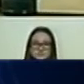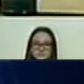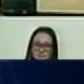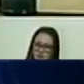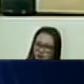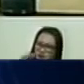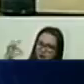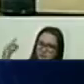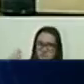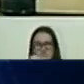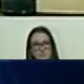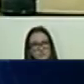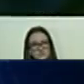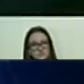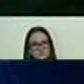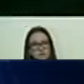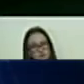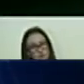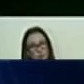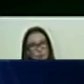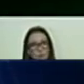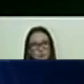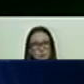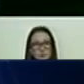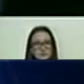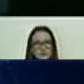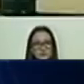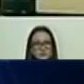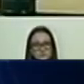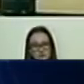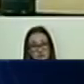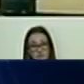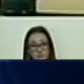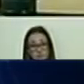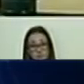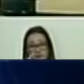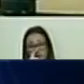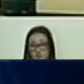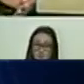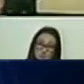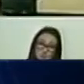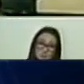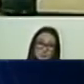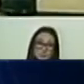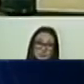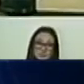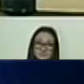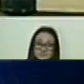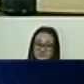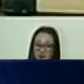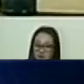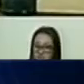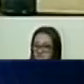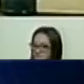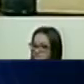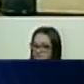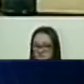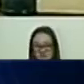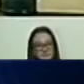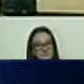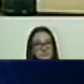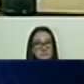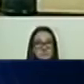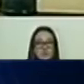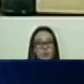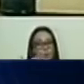alma llevamos nuestra historia. 199 años de esta batalla. Y aquí estamos, mira, de pie